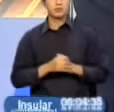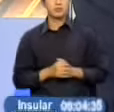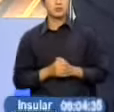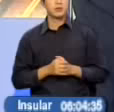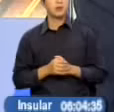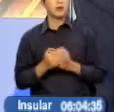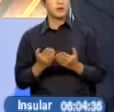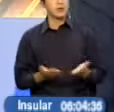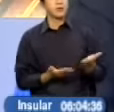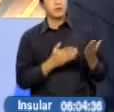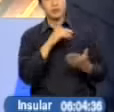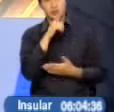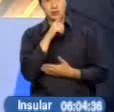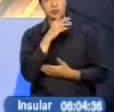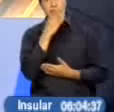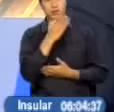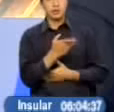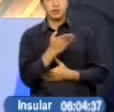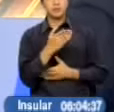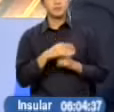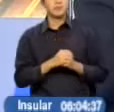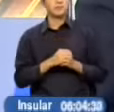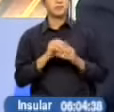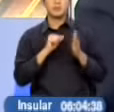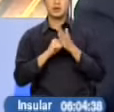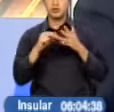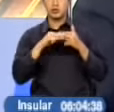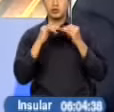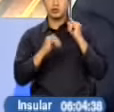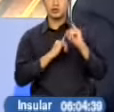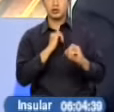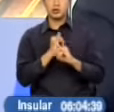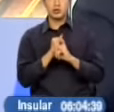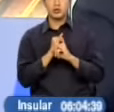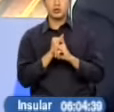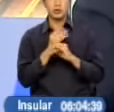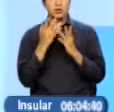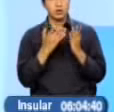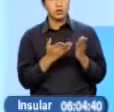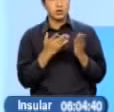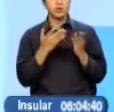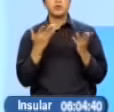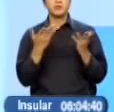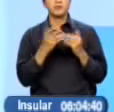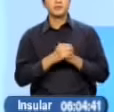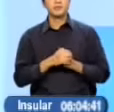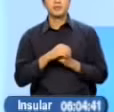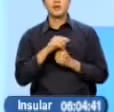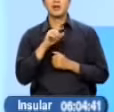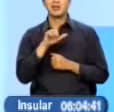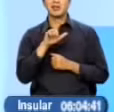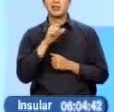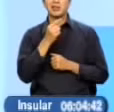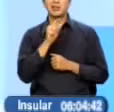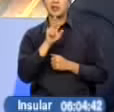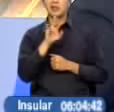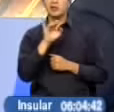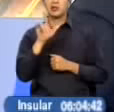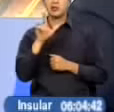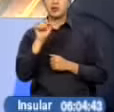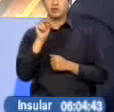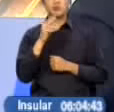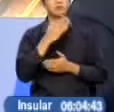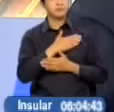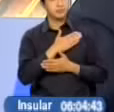tenemos la presidencia ya del señor canciller de la república del ecuador young long con quien vamos a conversar sobre algunos temas lo